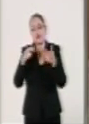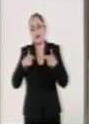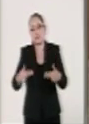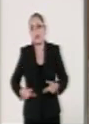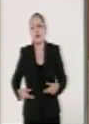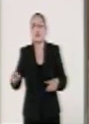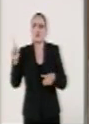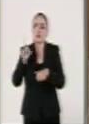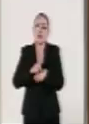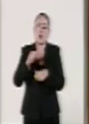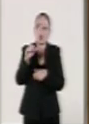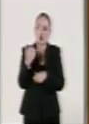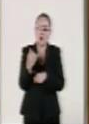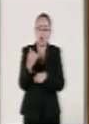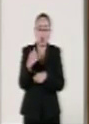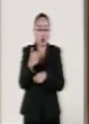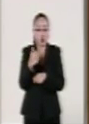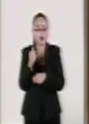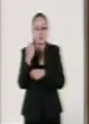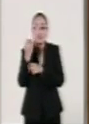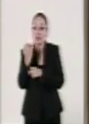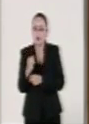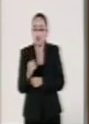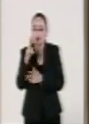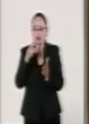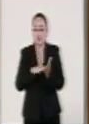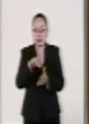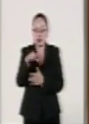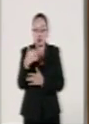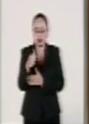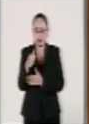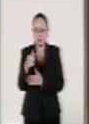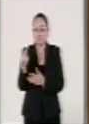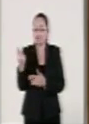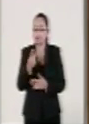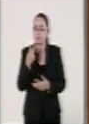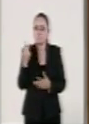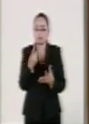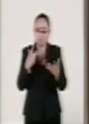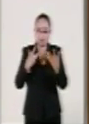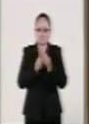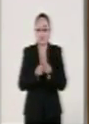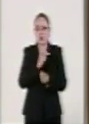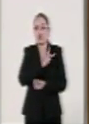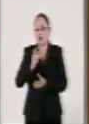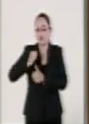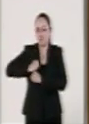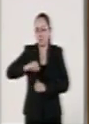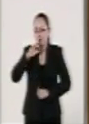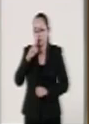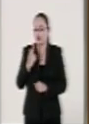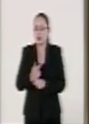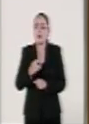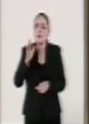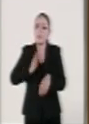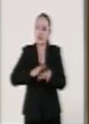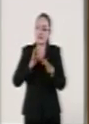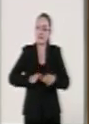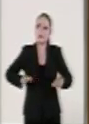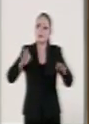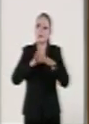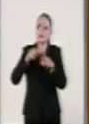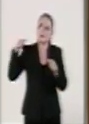11 de junio de 2011, permite afirmar que todas nuestras autoridades y en particular los poderes judiciales